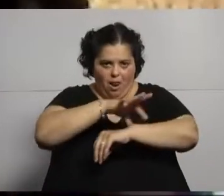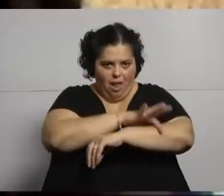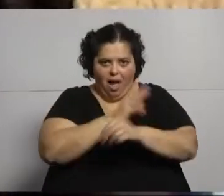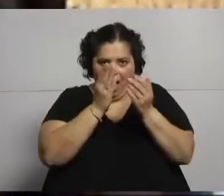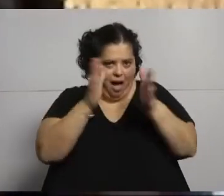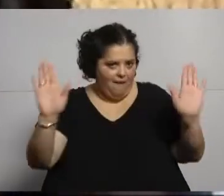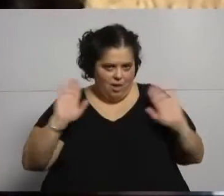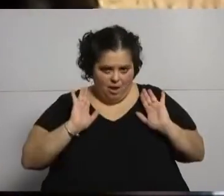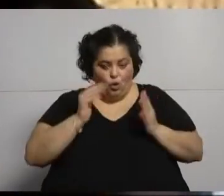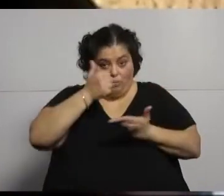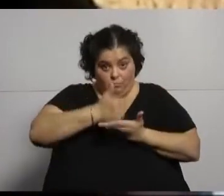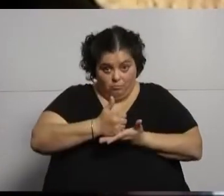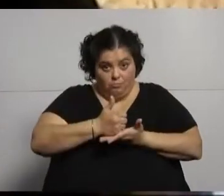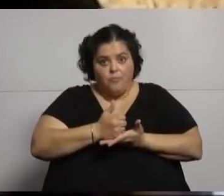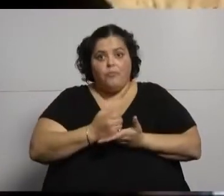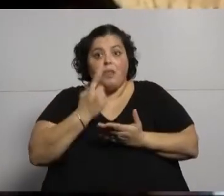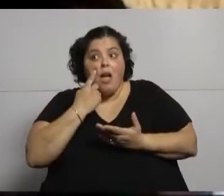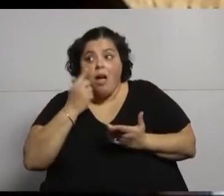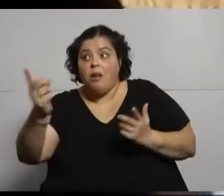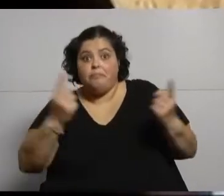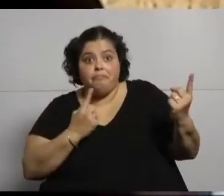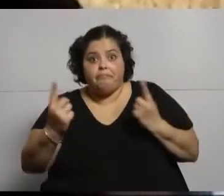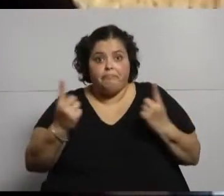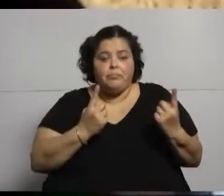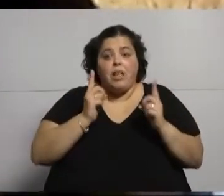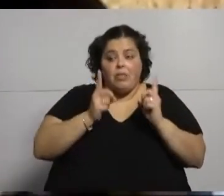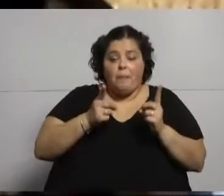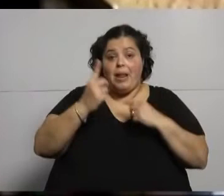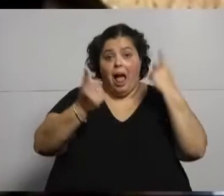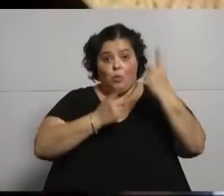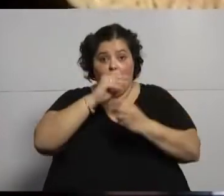de todas maneras alcanzar el contacto con familias que se iban mudando de los